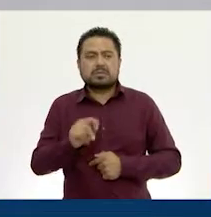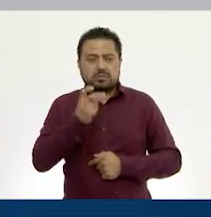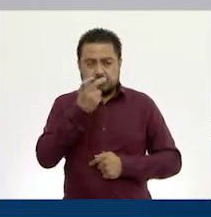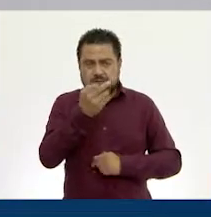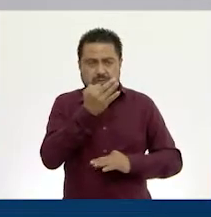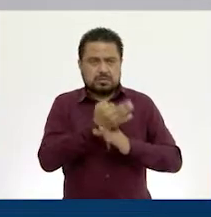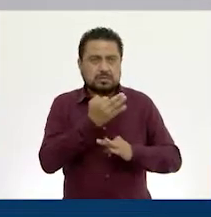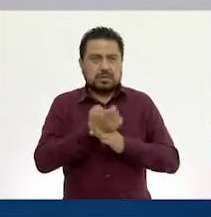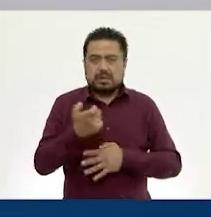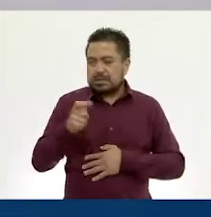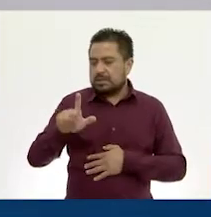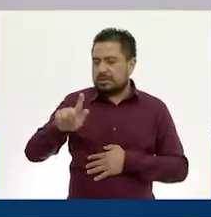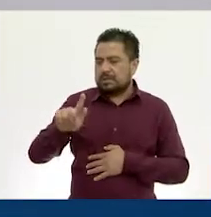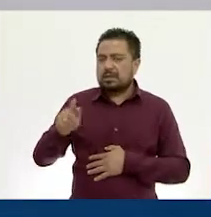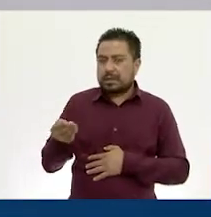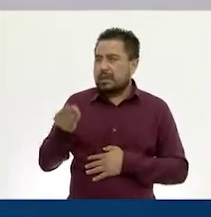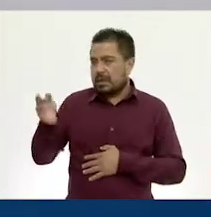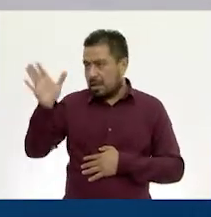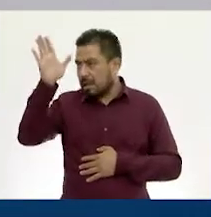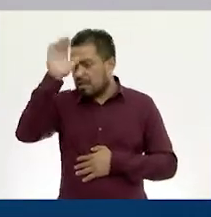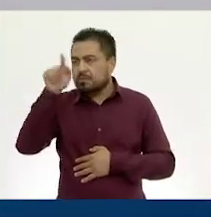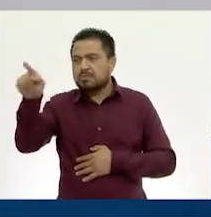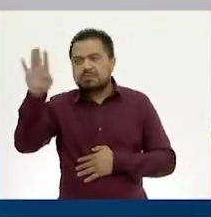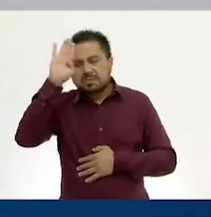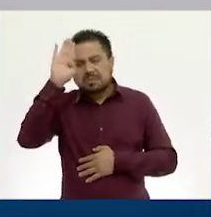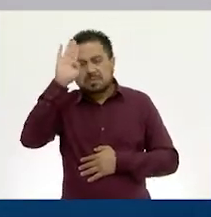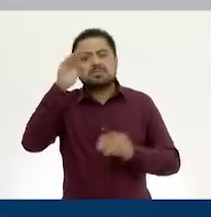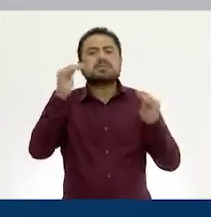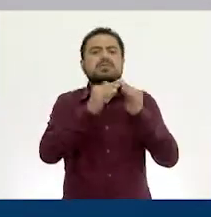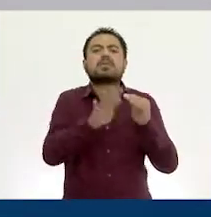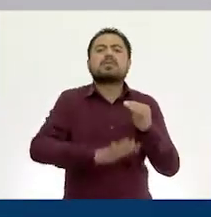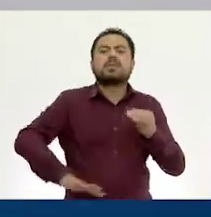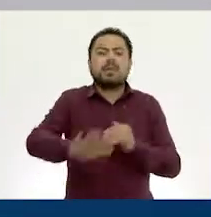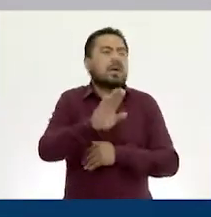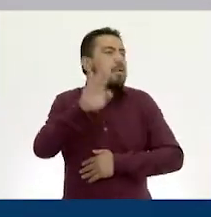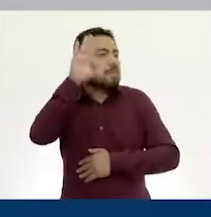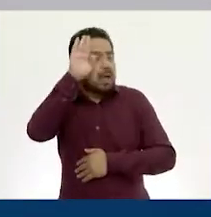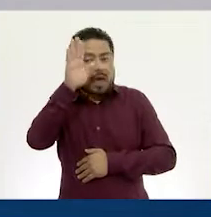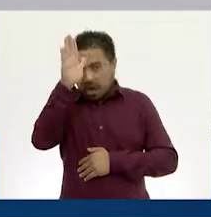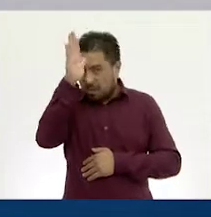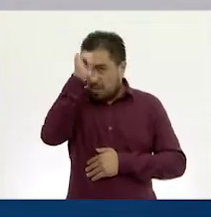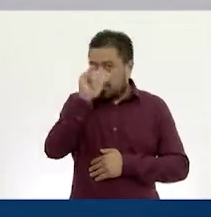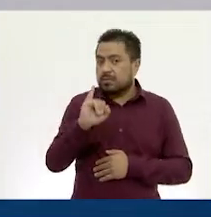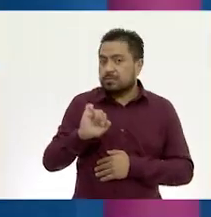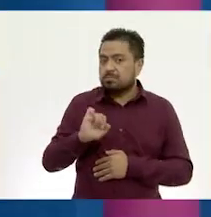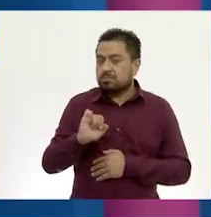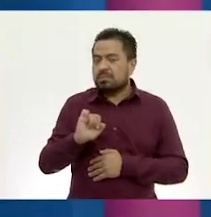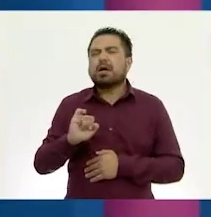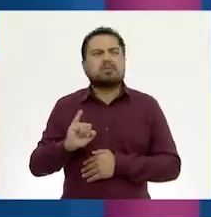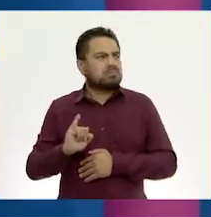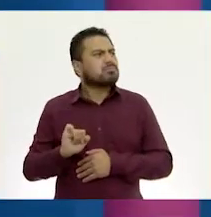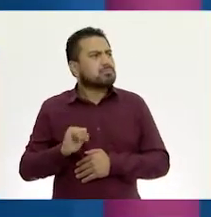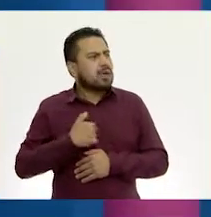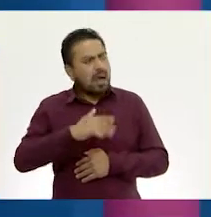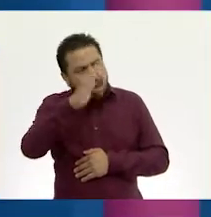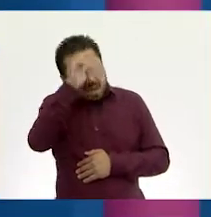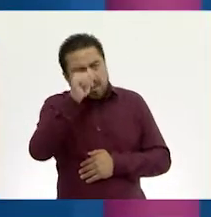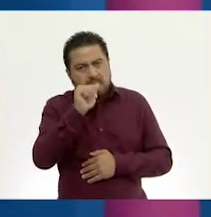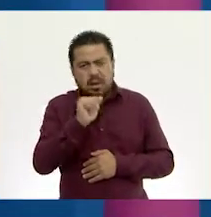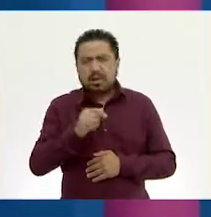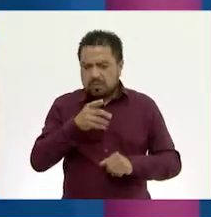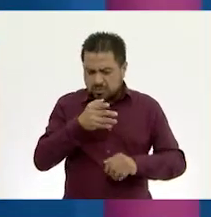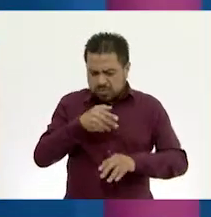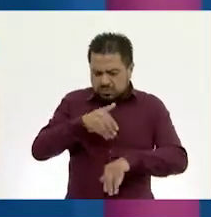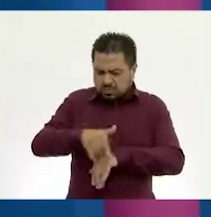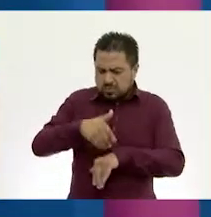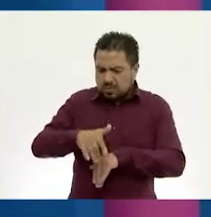ser los 70 pesos. ¿Estás de acuerdo? ¿Qué piensas? ¿Qué piensan en casa? ¿Están de acuerdo? Sí. Que una